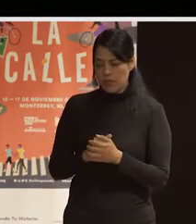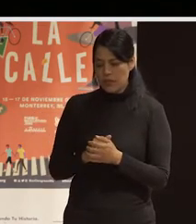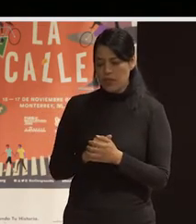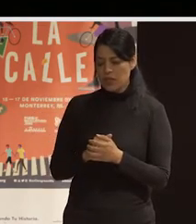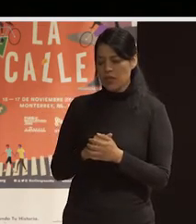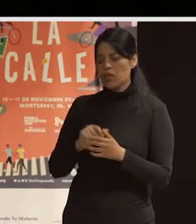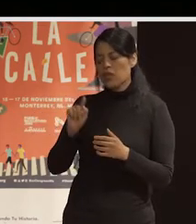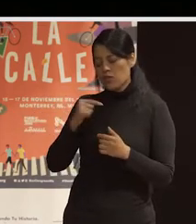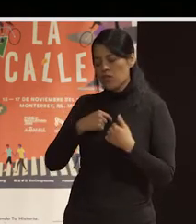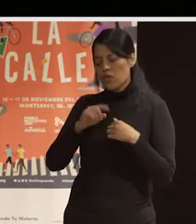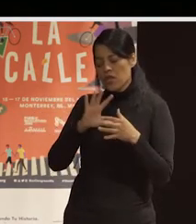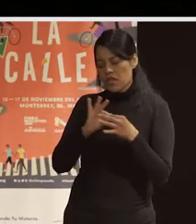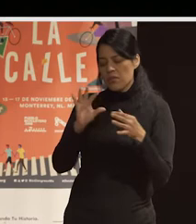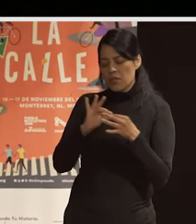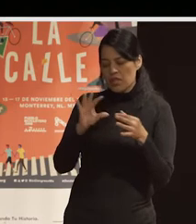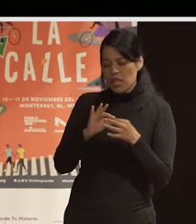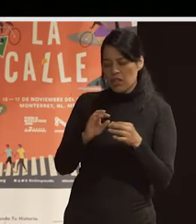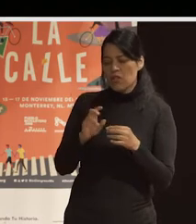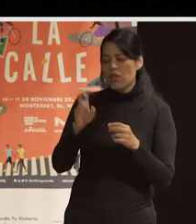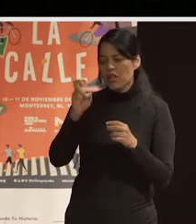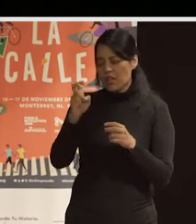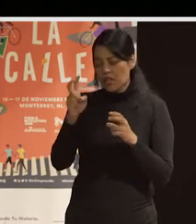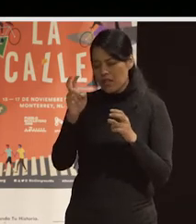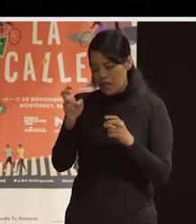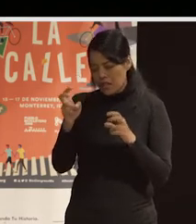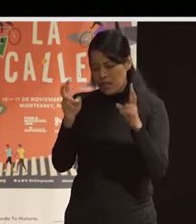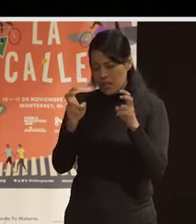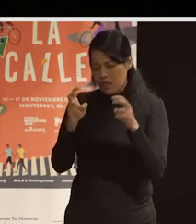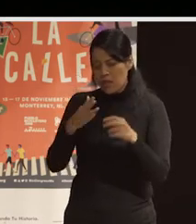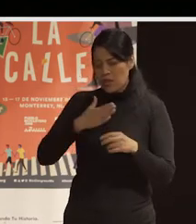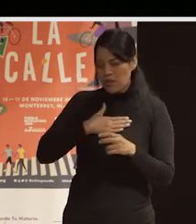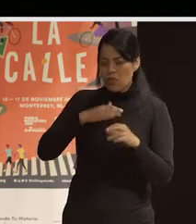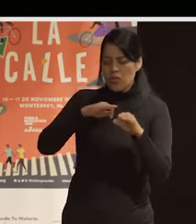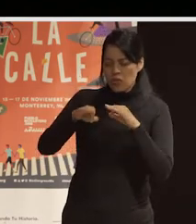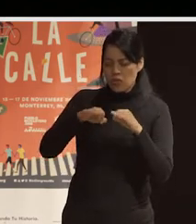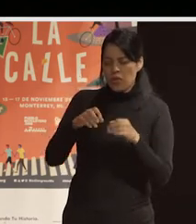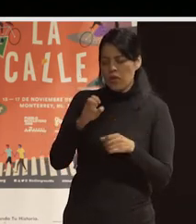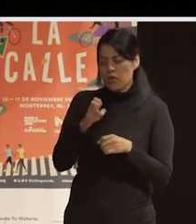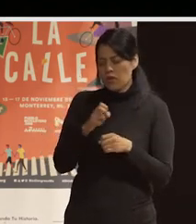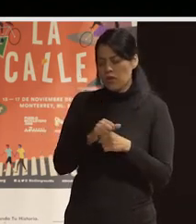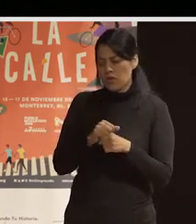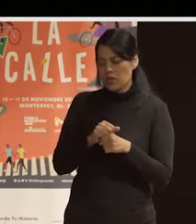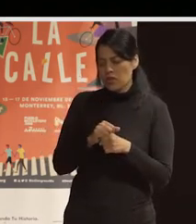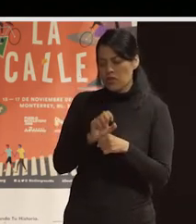voy a ir explicando cómo esto tiene que ver con nuestro trabajo entonces